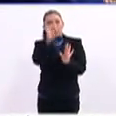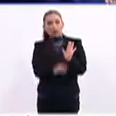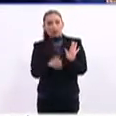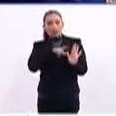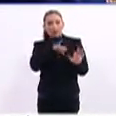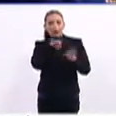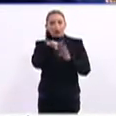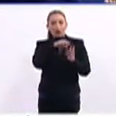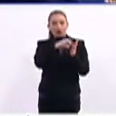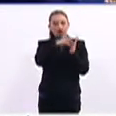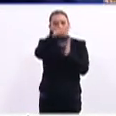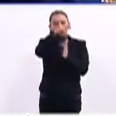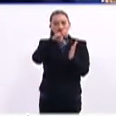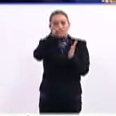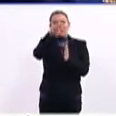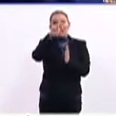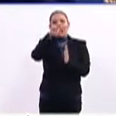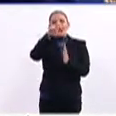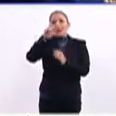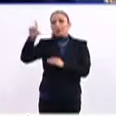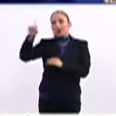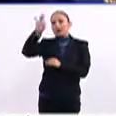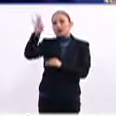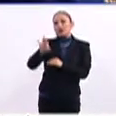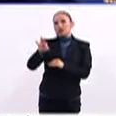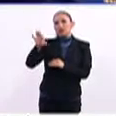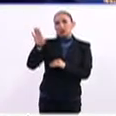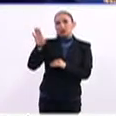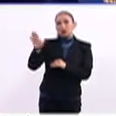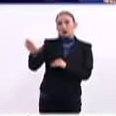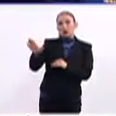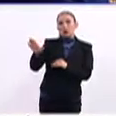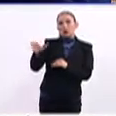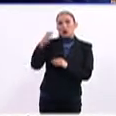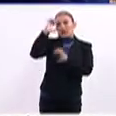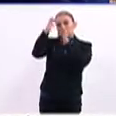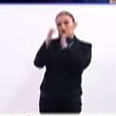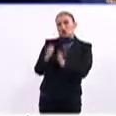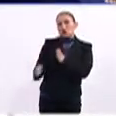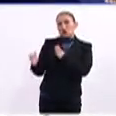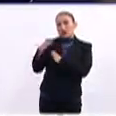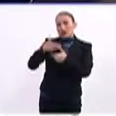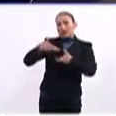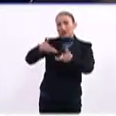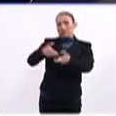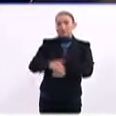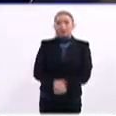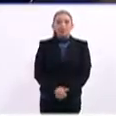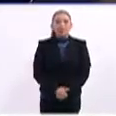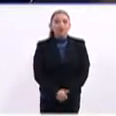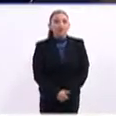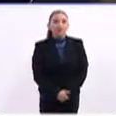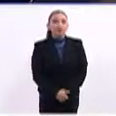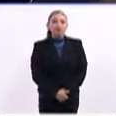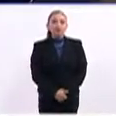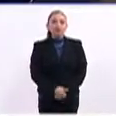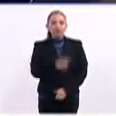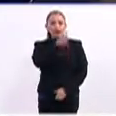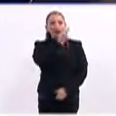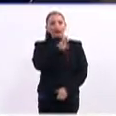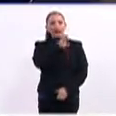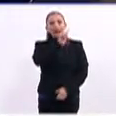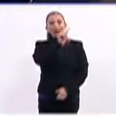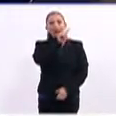de mi trabajo es relieve y el otro 20% es escultura en el espacio público. Ok. Relieve